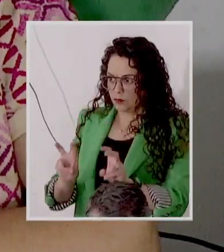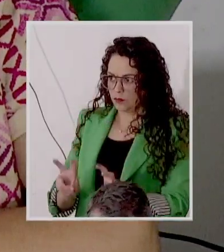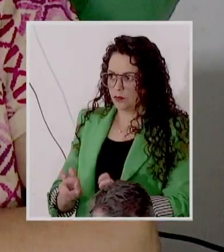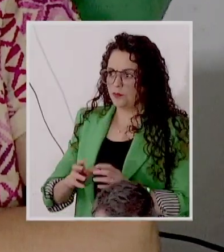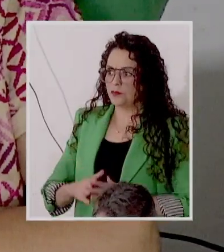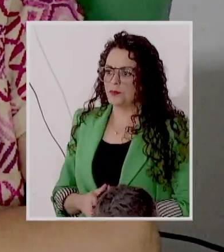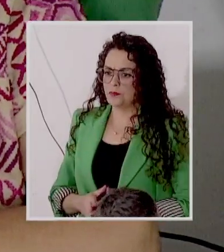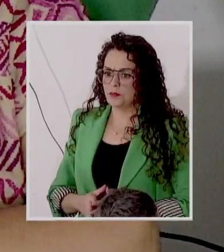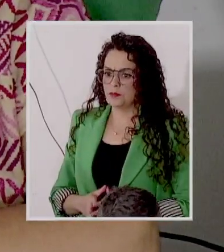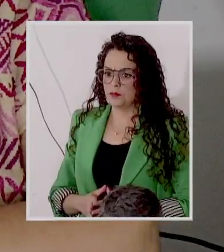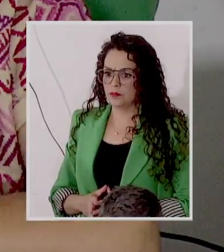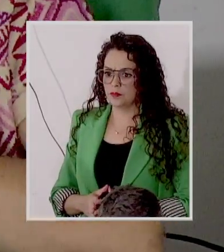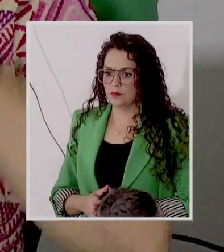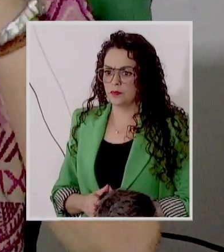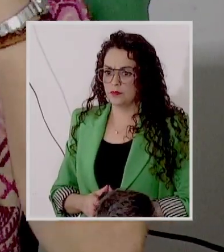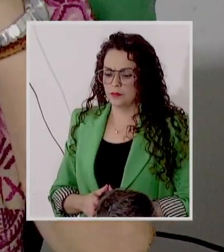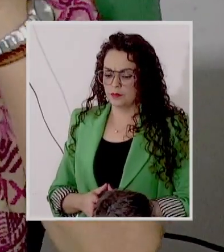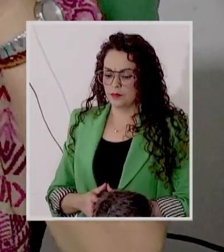directiva.